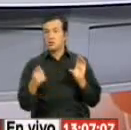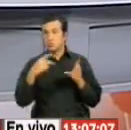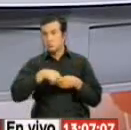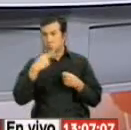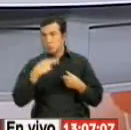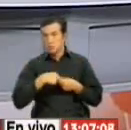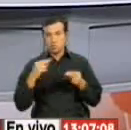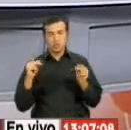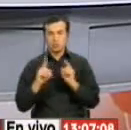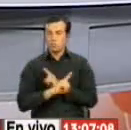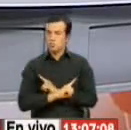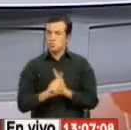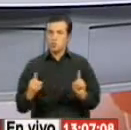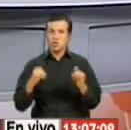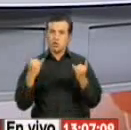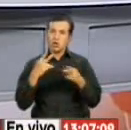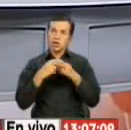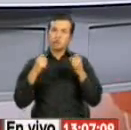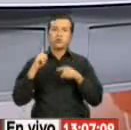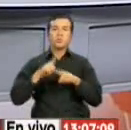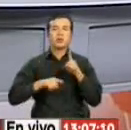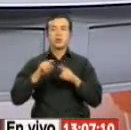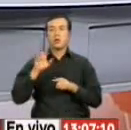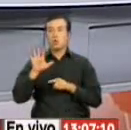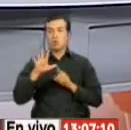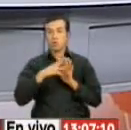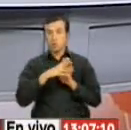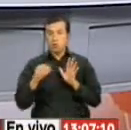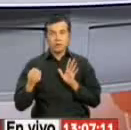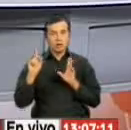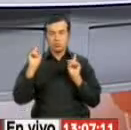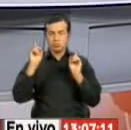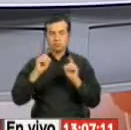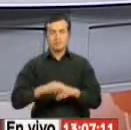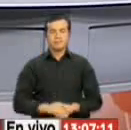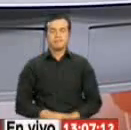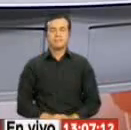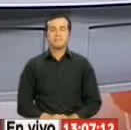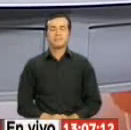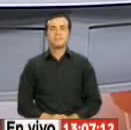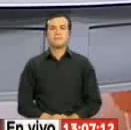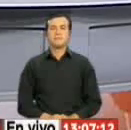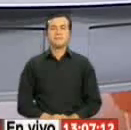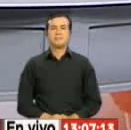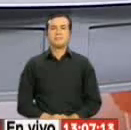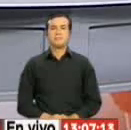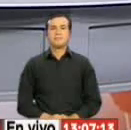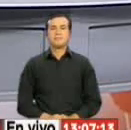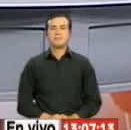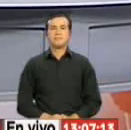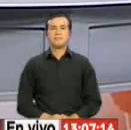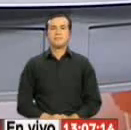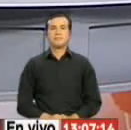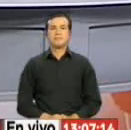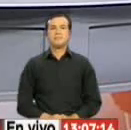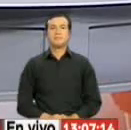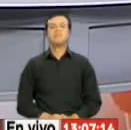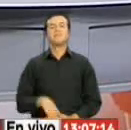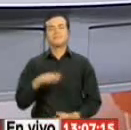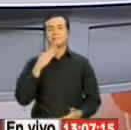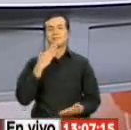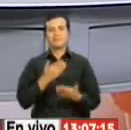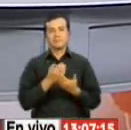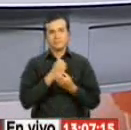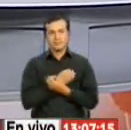ejecutorias que su ahora ex compañero javier burbano hasta aquí el informe buenas tardes danielle muchísimas gracias